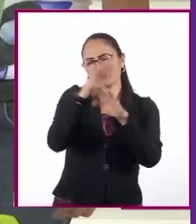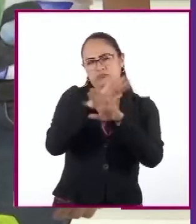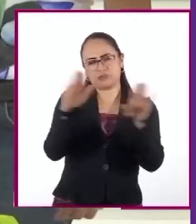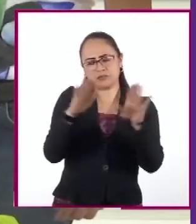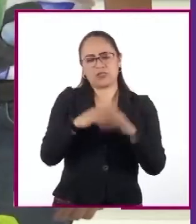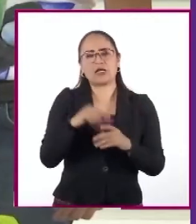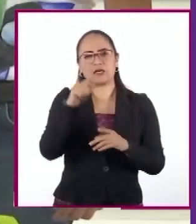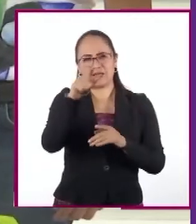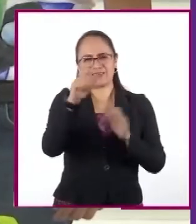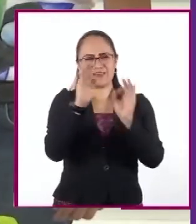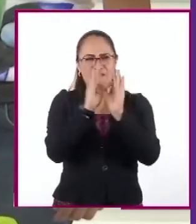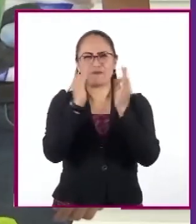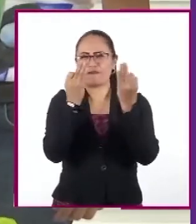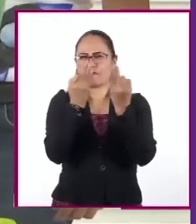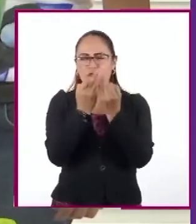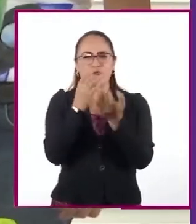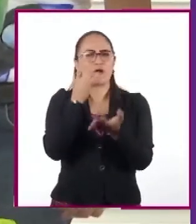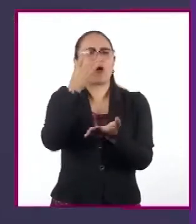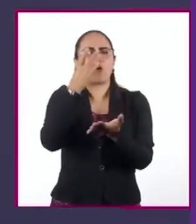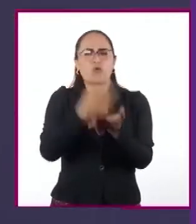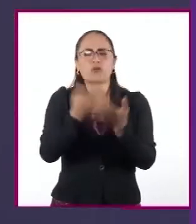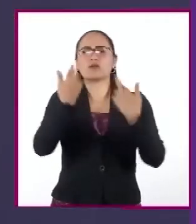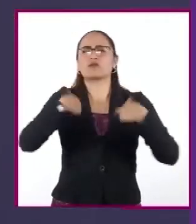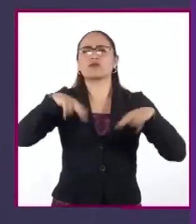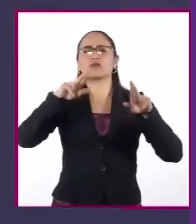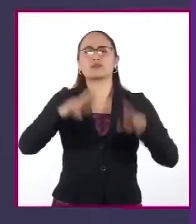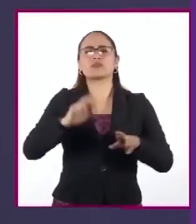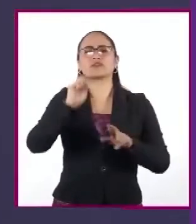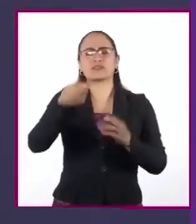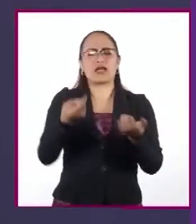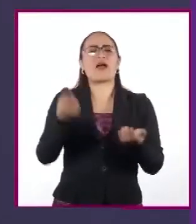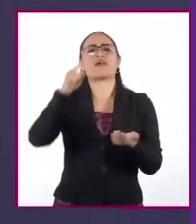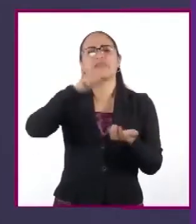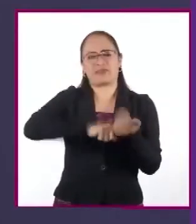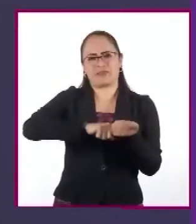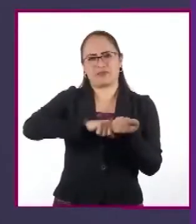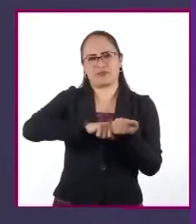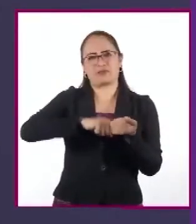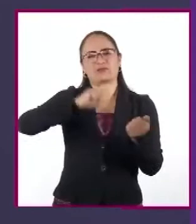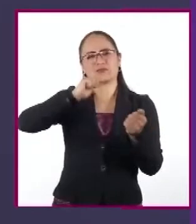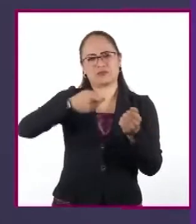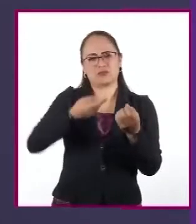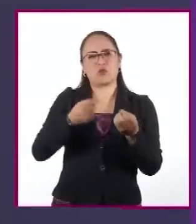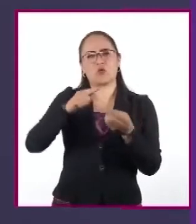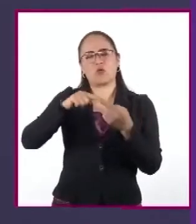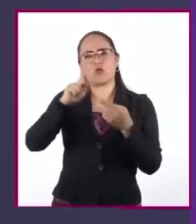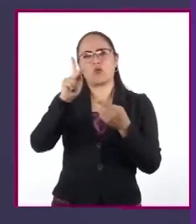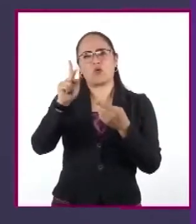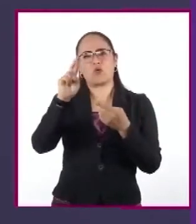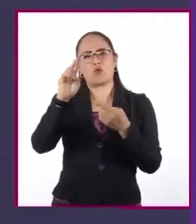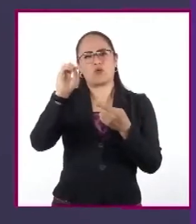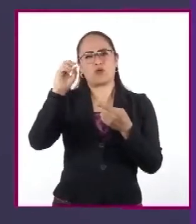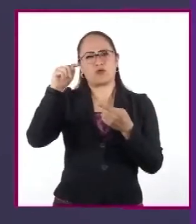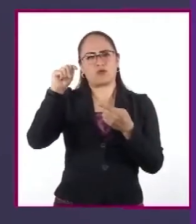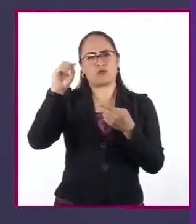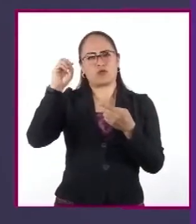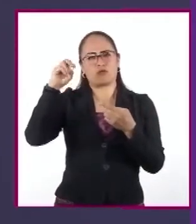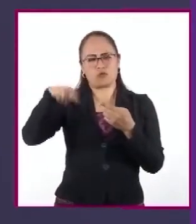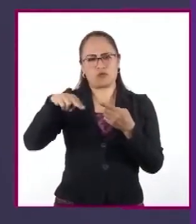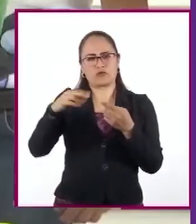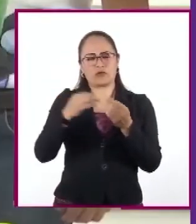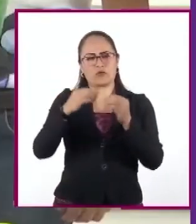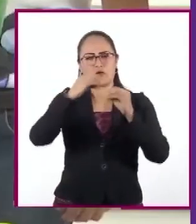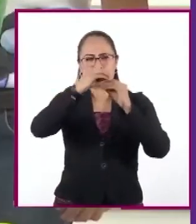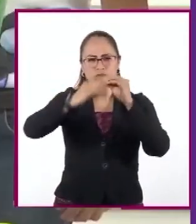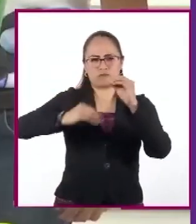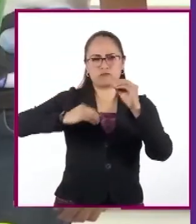este modelo únicamente hemos representado al núcleo dentro del cual hay un protón y una órbita en la cual se encuentra